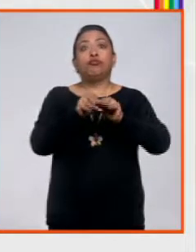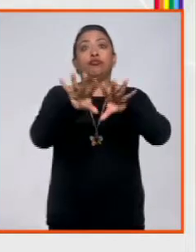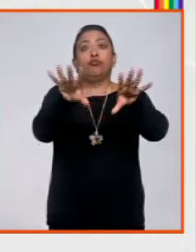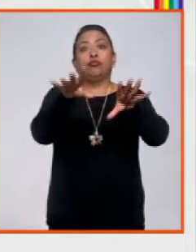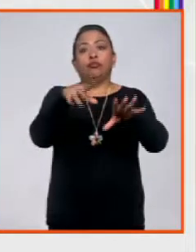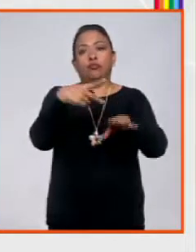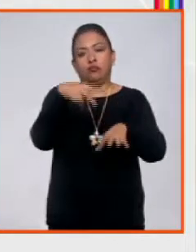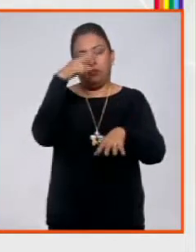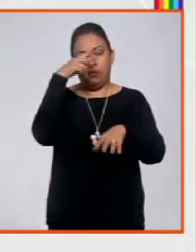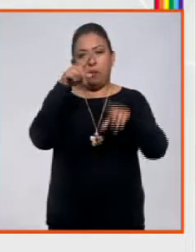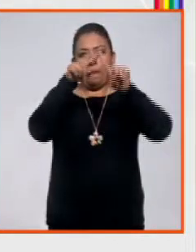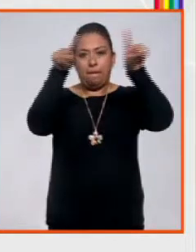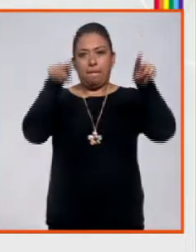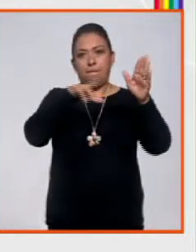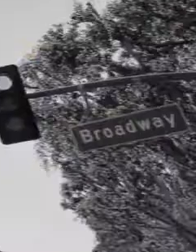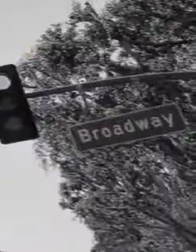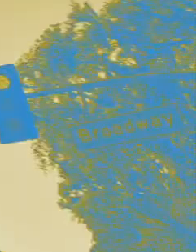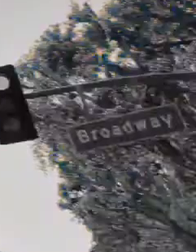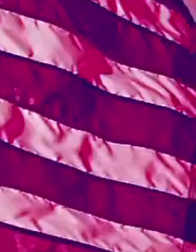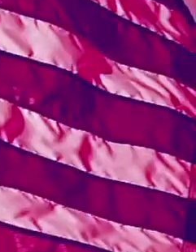mundo el muralismo